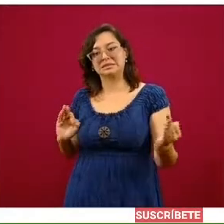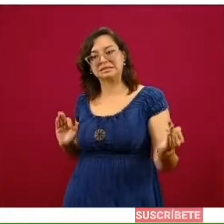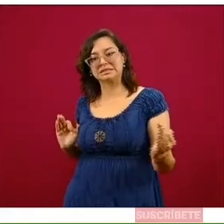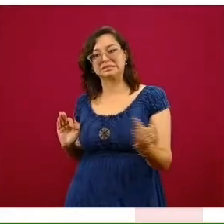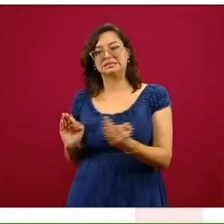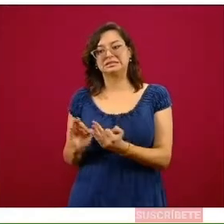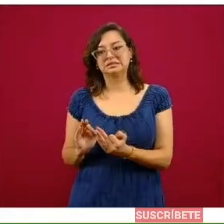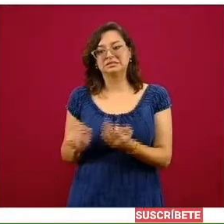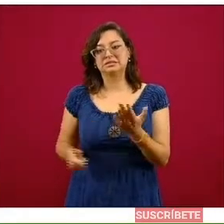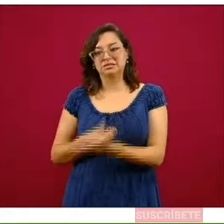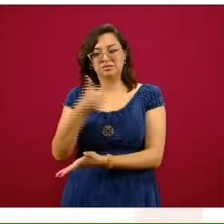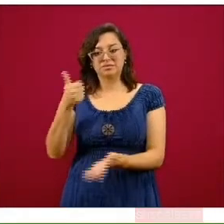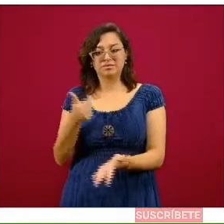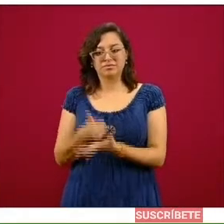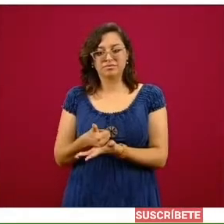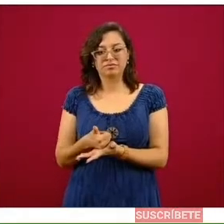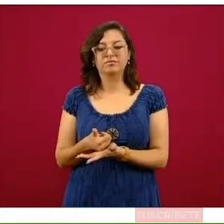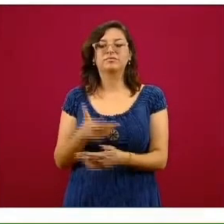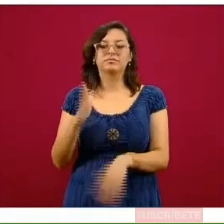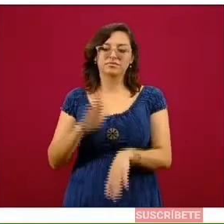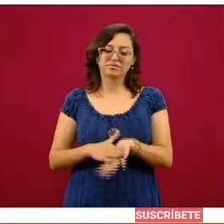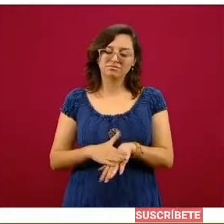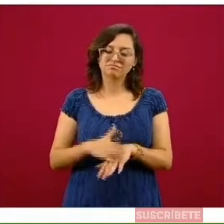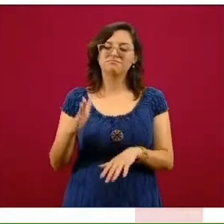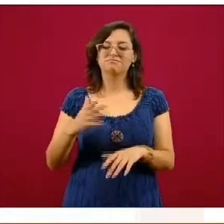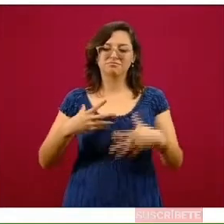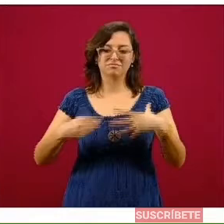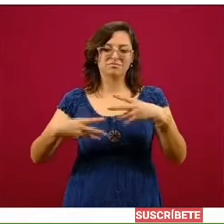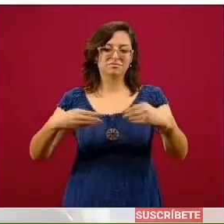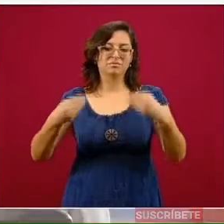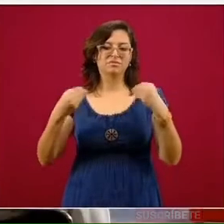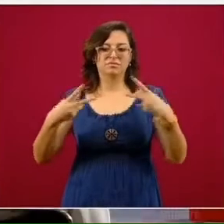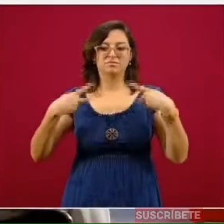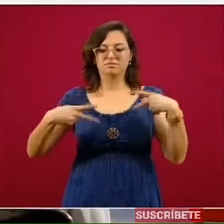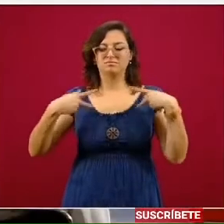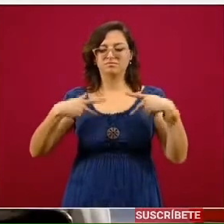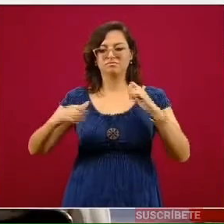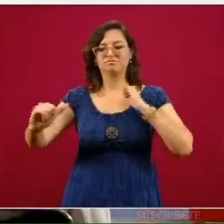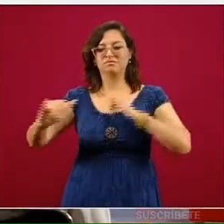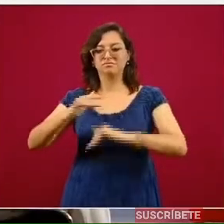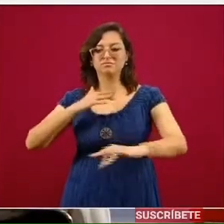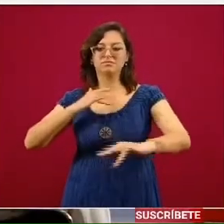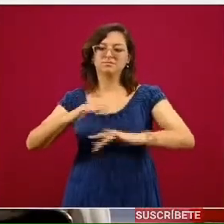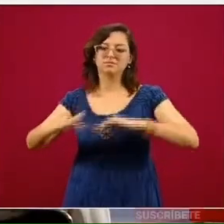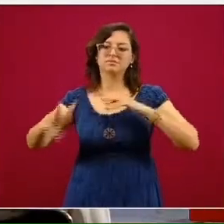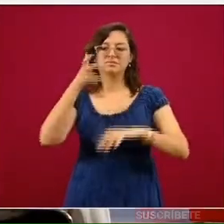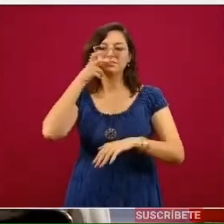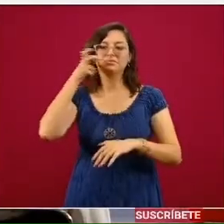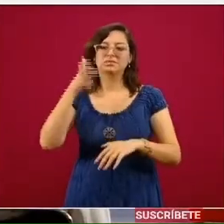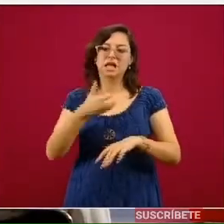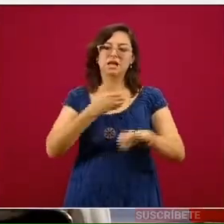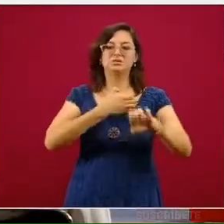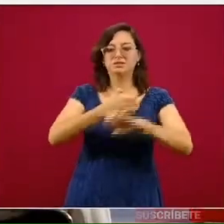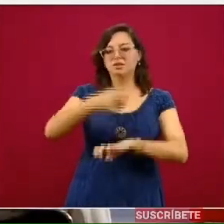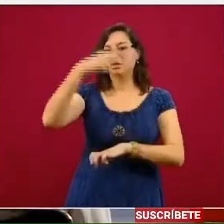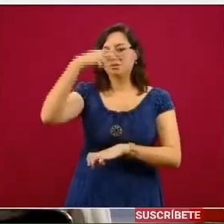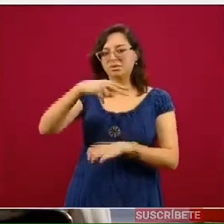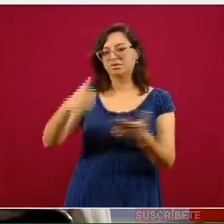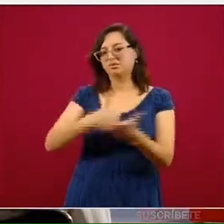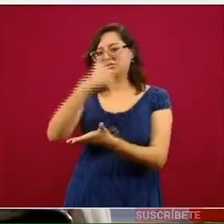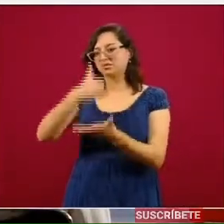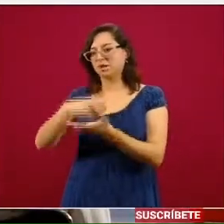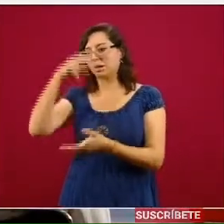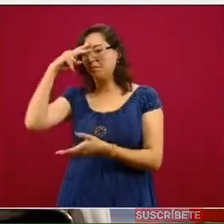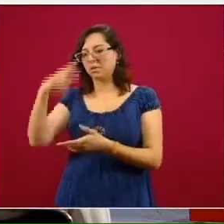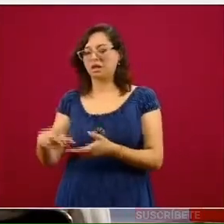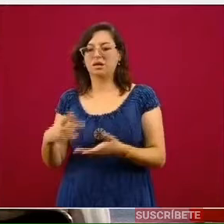tenido intensa transmisión. Mucha gente va y viene todos los días de Hidalgo hacia la Ciudad de México, pasando por el Estado de México, y esto